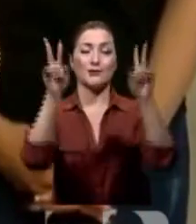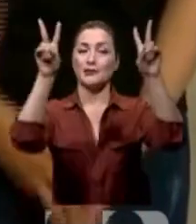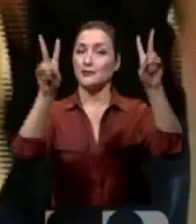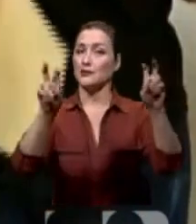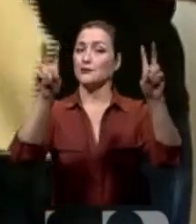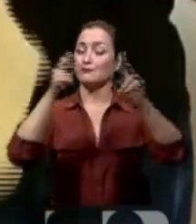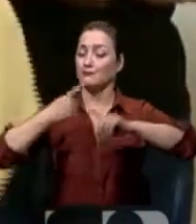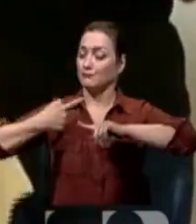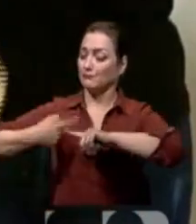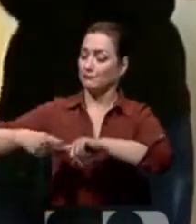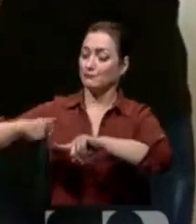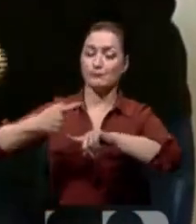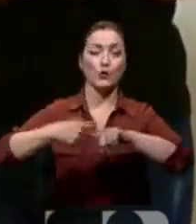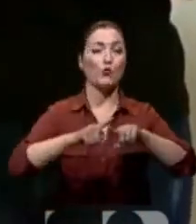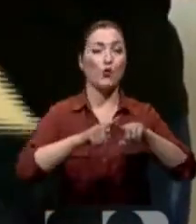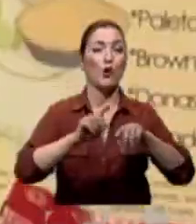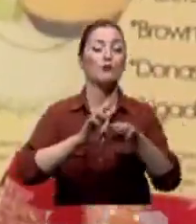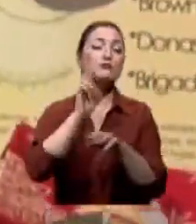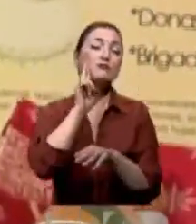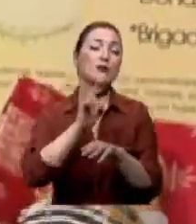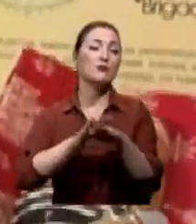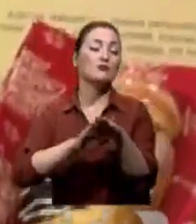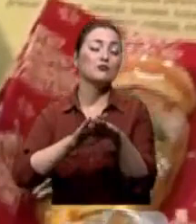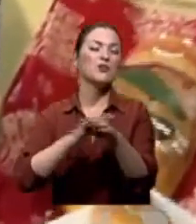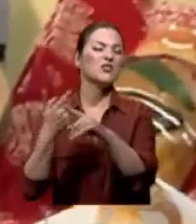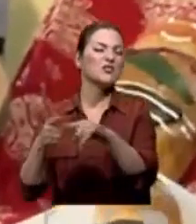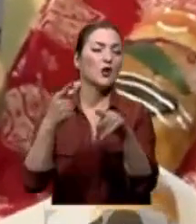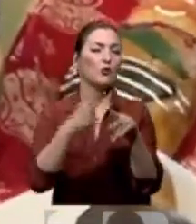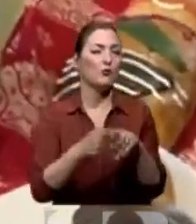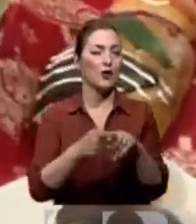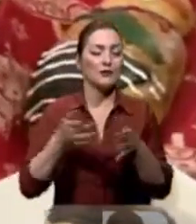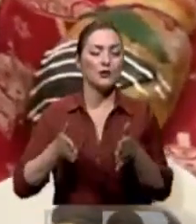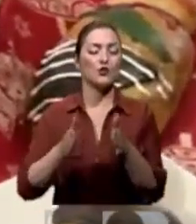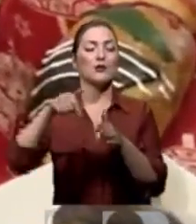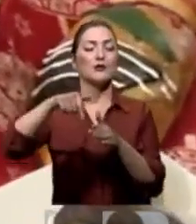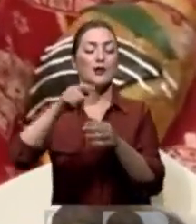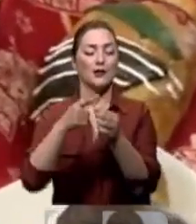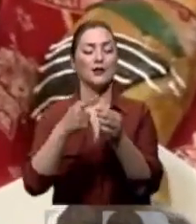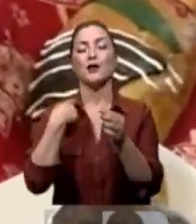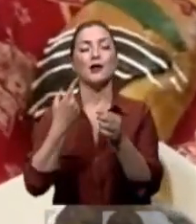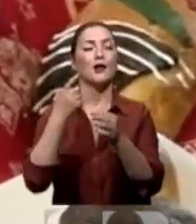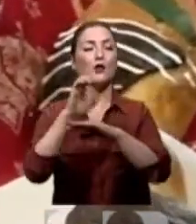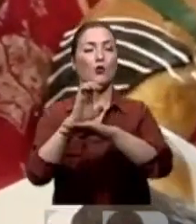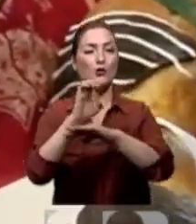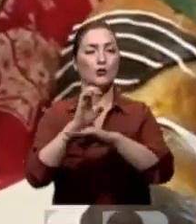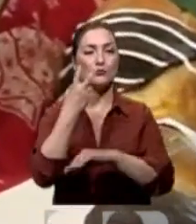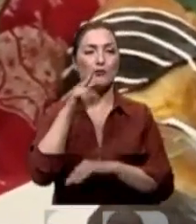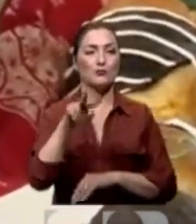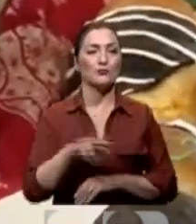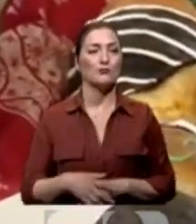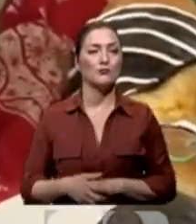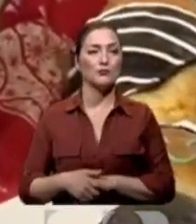de las distintas etnias que hay, de las distintas nacionalidades que hay aquí en nuestro país. Ustedes pueden ver ya un poquito